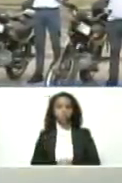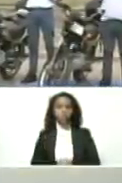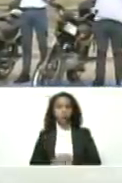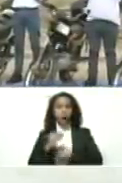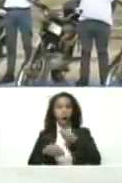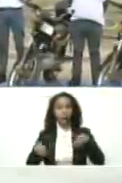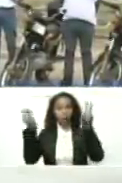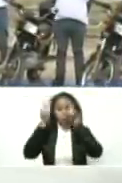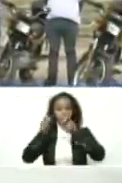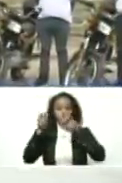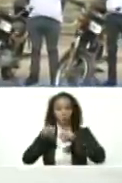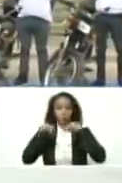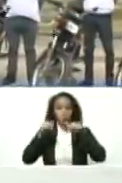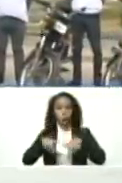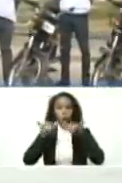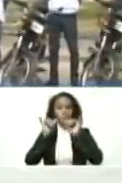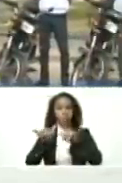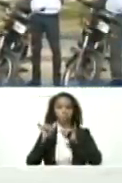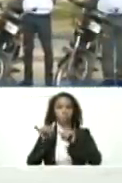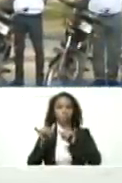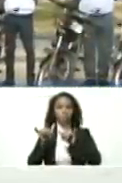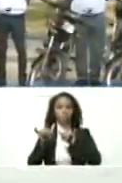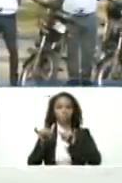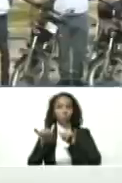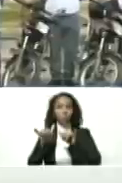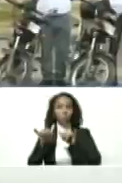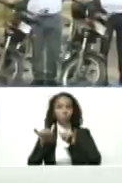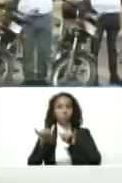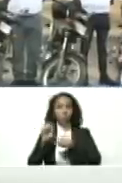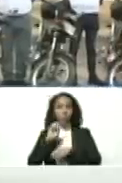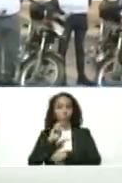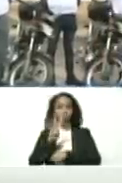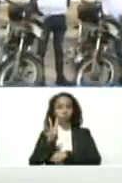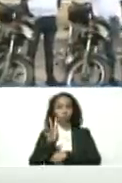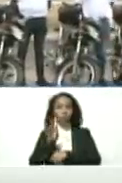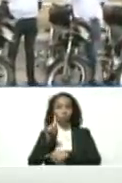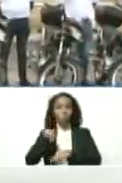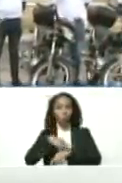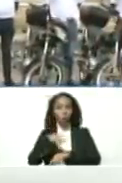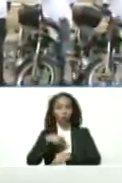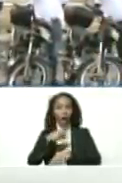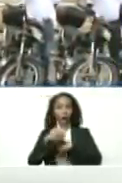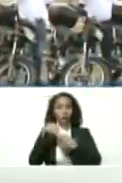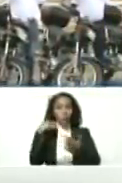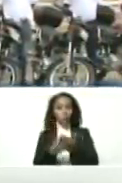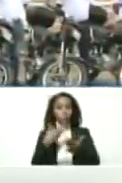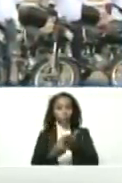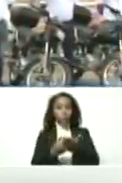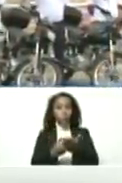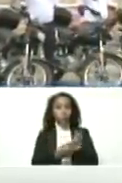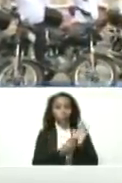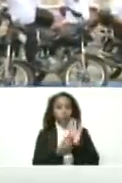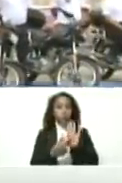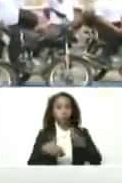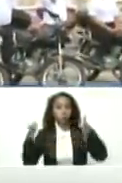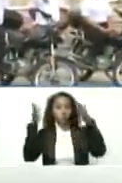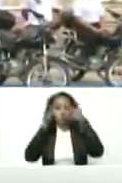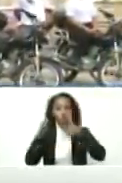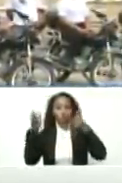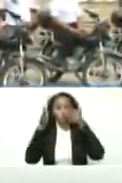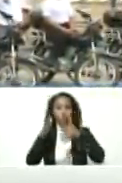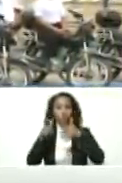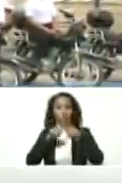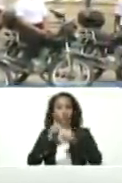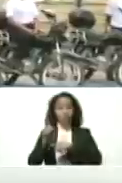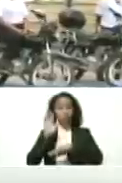a hacer una investigación, hoy mismo, y en 24 horas presentarme el informe con recomendaciones. Si